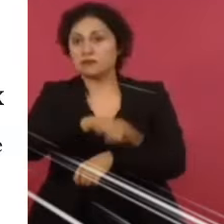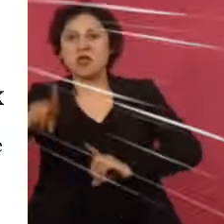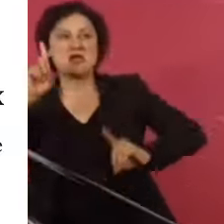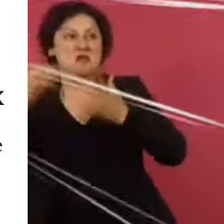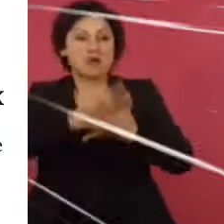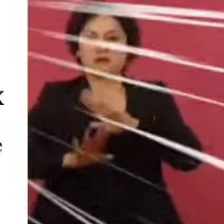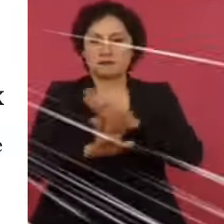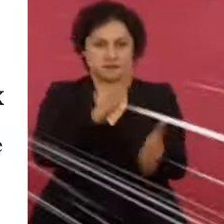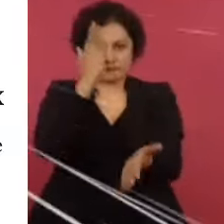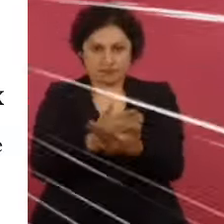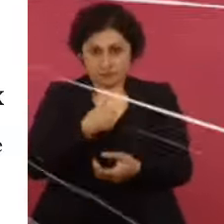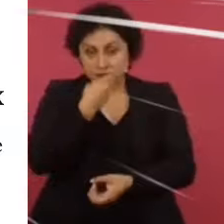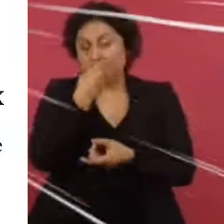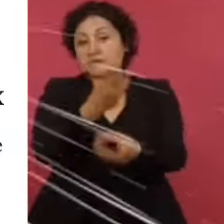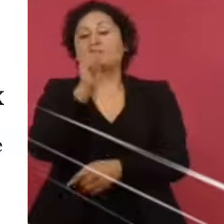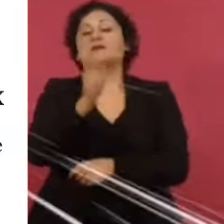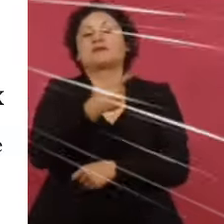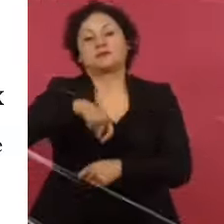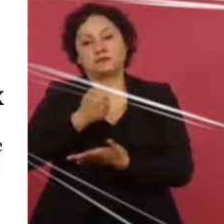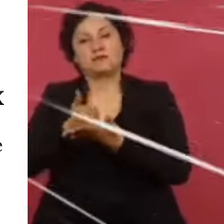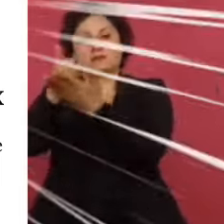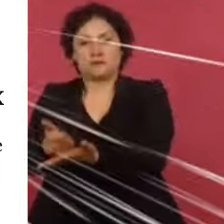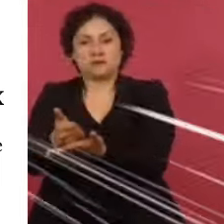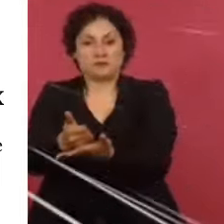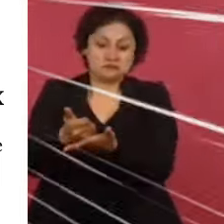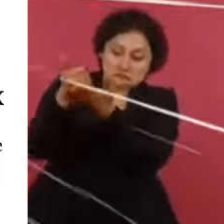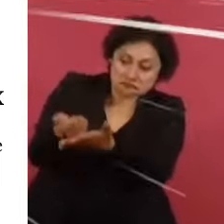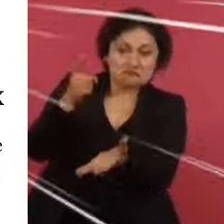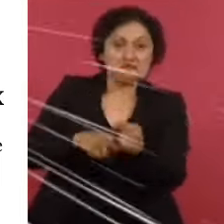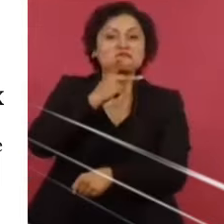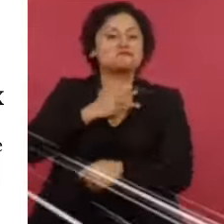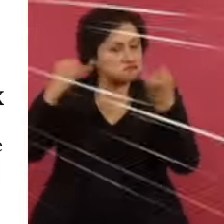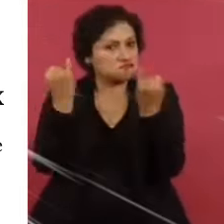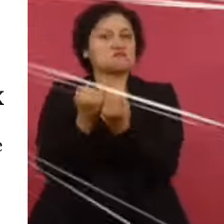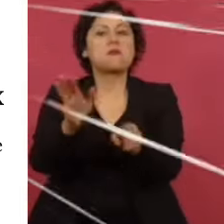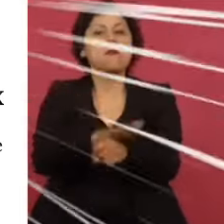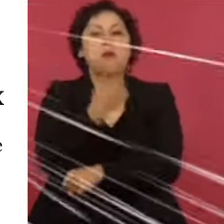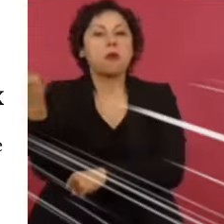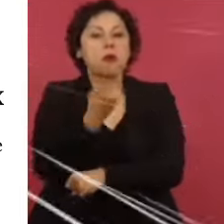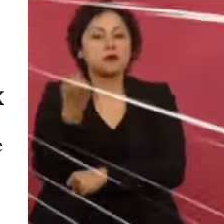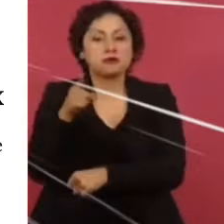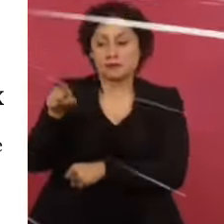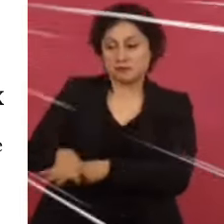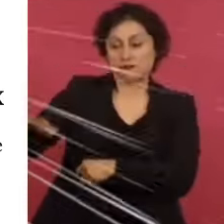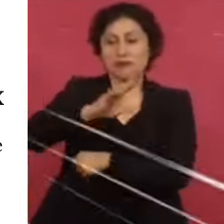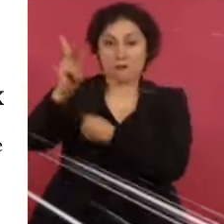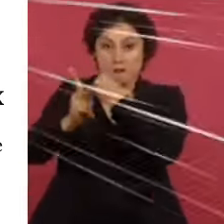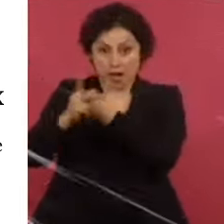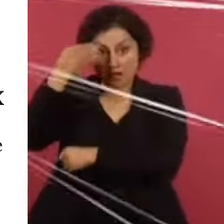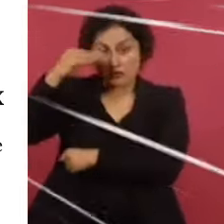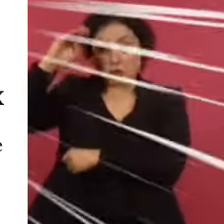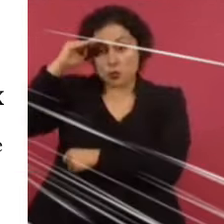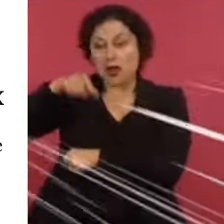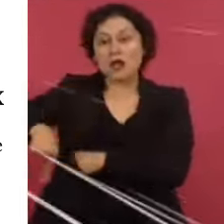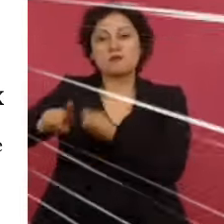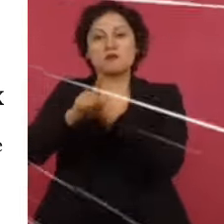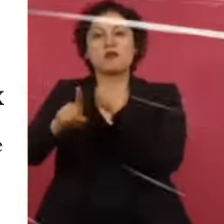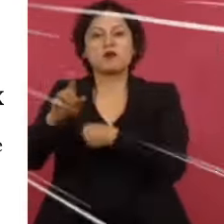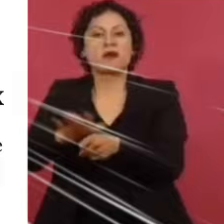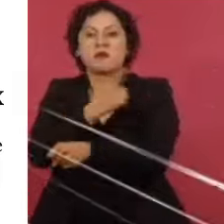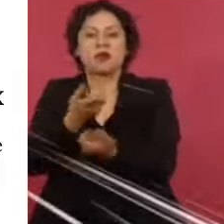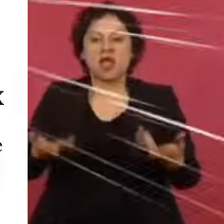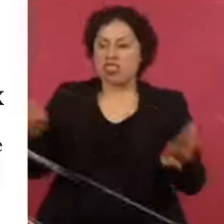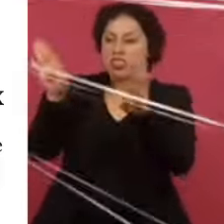duda Por qué incluido petróleo porque es un pueblo que está padeciendo un bloqueo inhumano